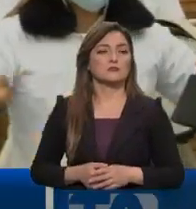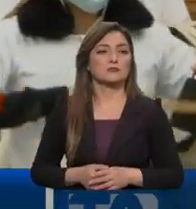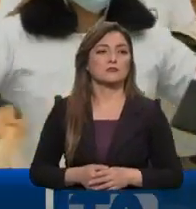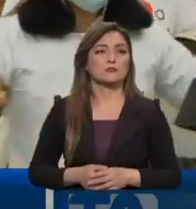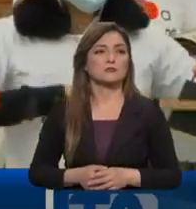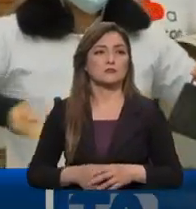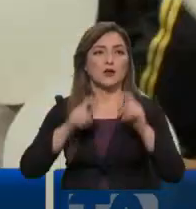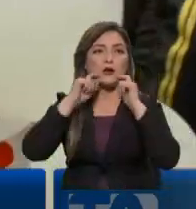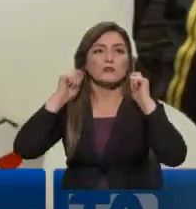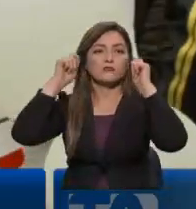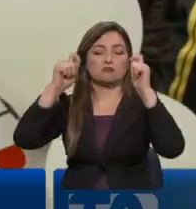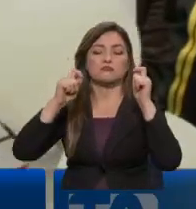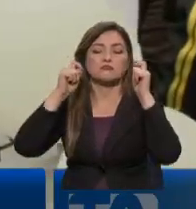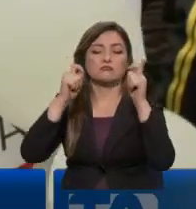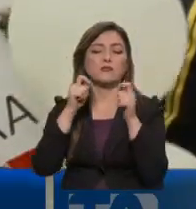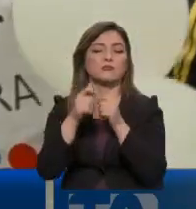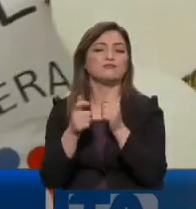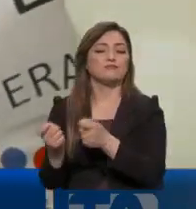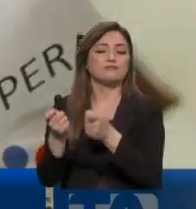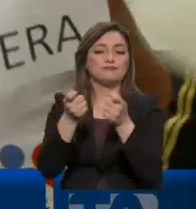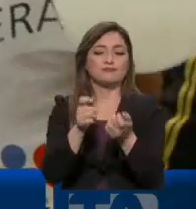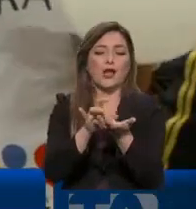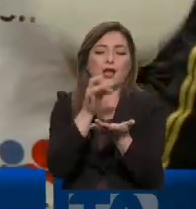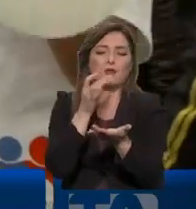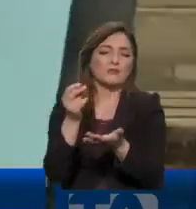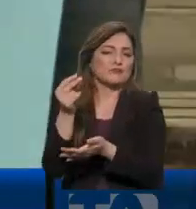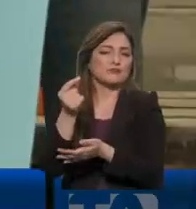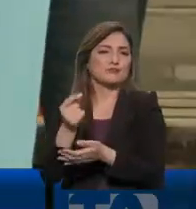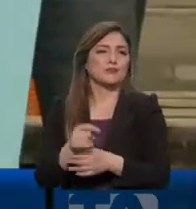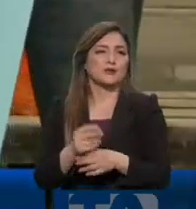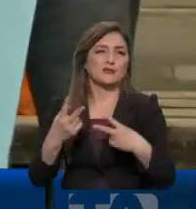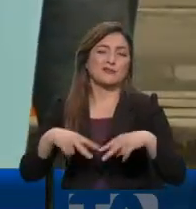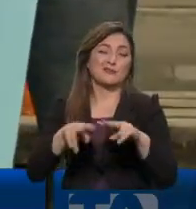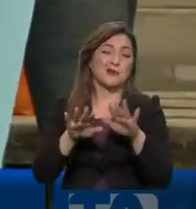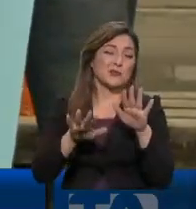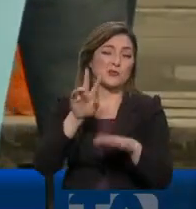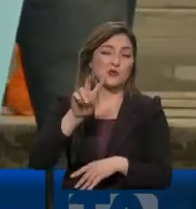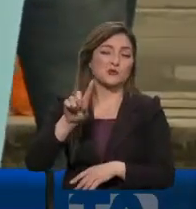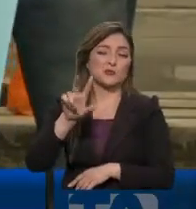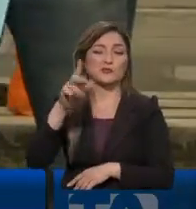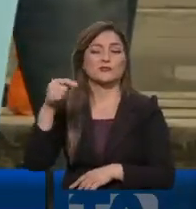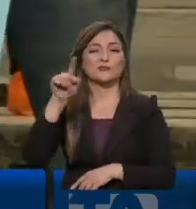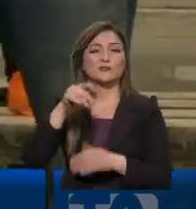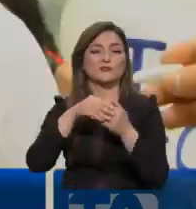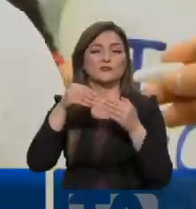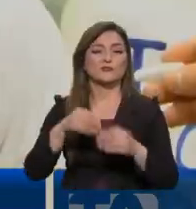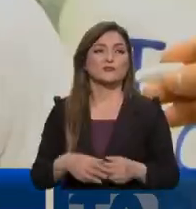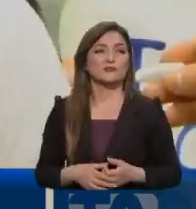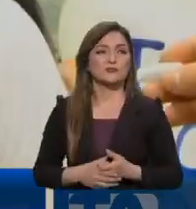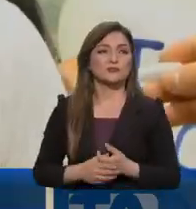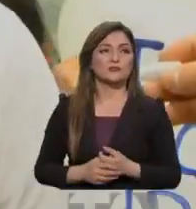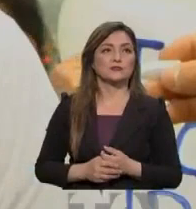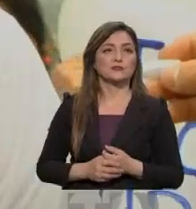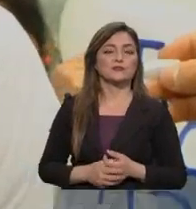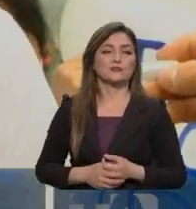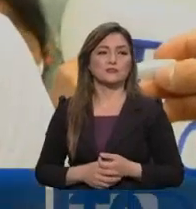Con estas consignas piden celeridad en la entrega de las medicinas, que pueden llegar a costar hasta 2,3 millones de dólares. Son niños